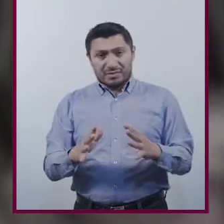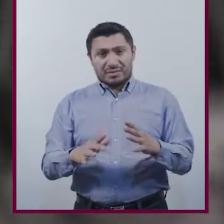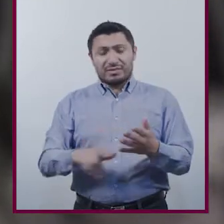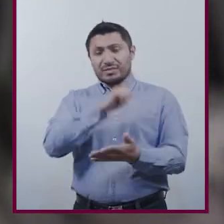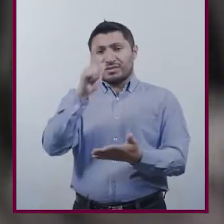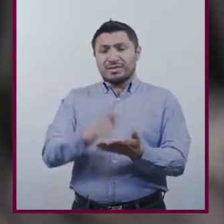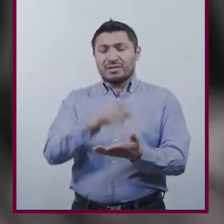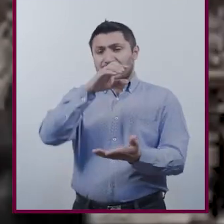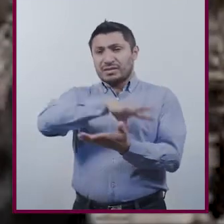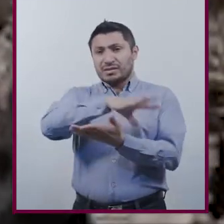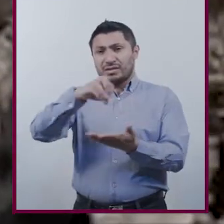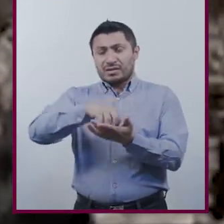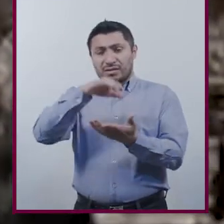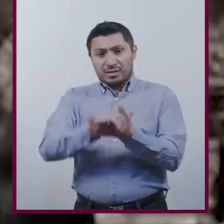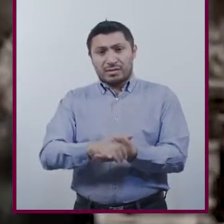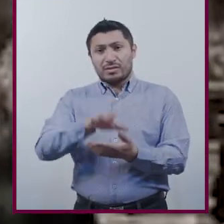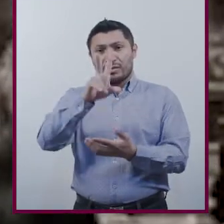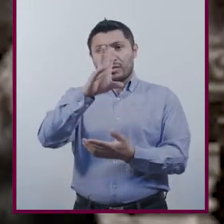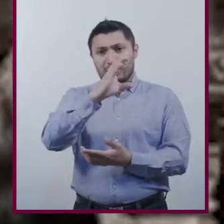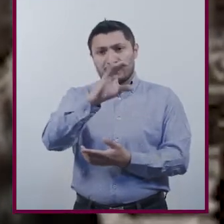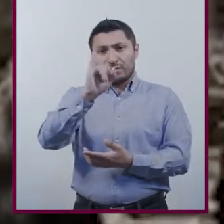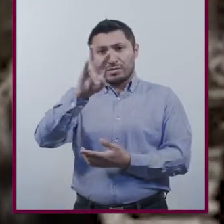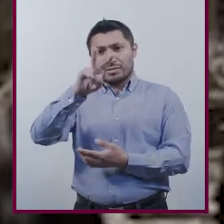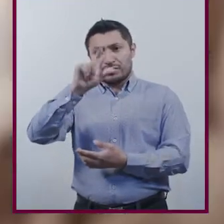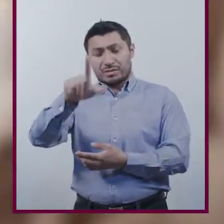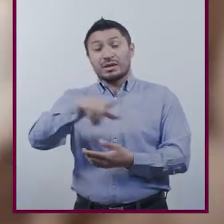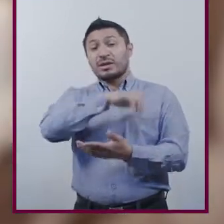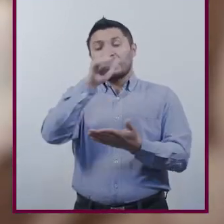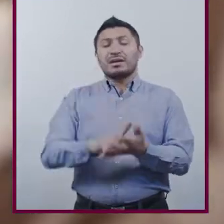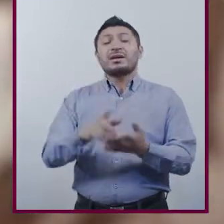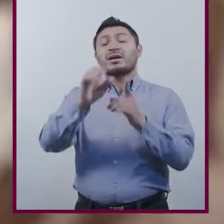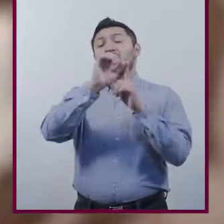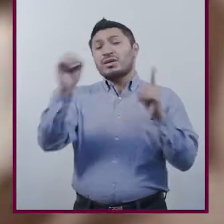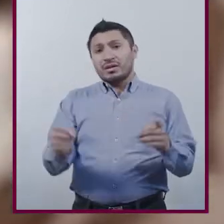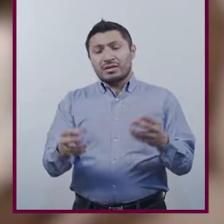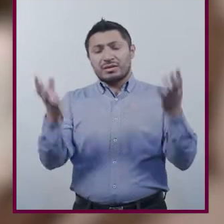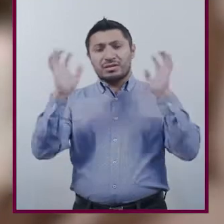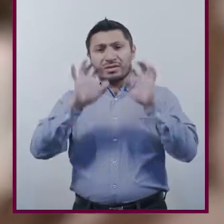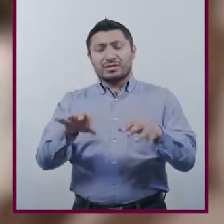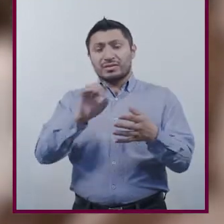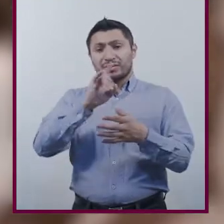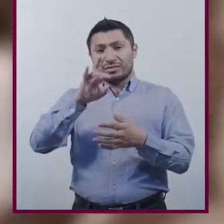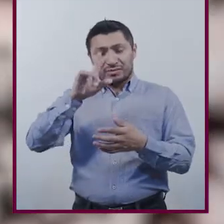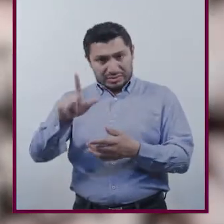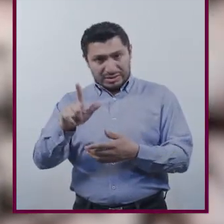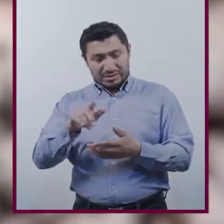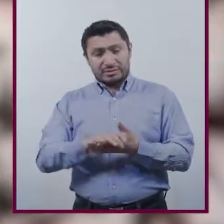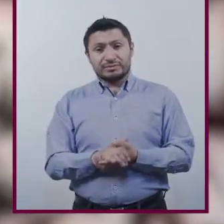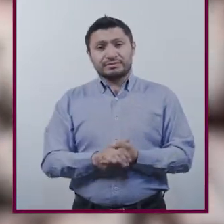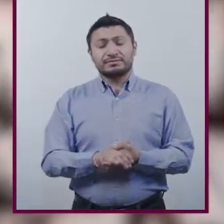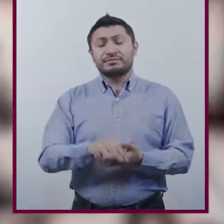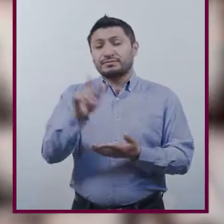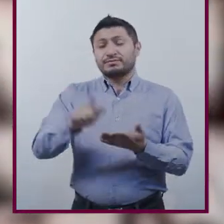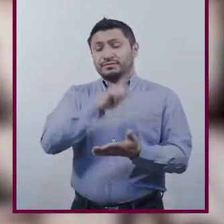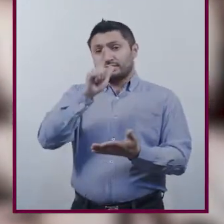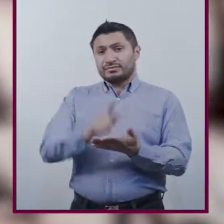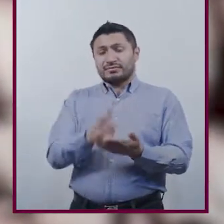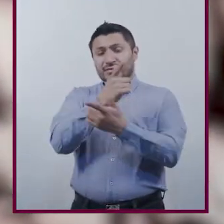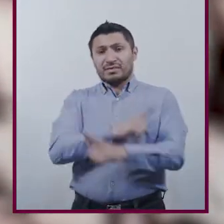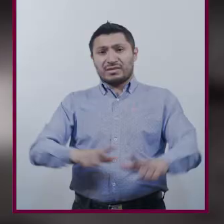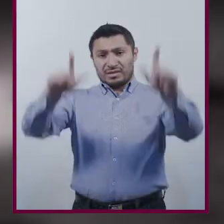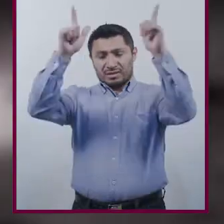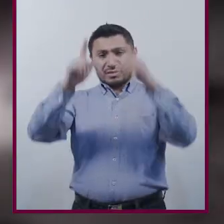de Matrimonio Civil, la Ley Orgánica de Registro Civil o Ley sobre el Estado Civil de las Personas, la Ley sobre Libertad